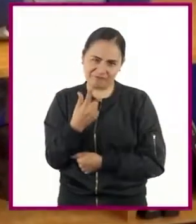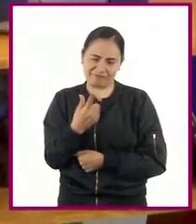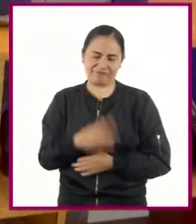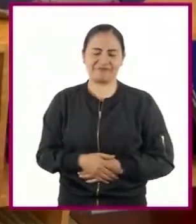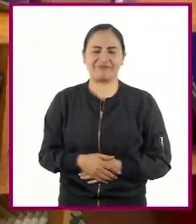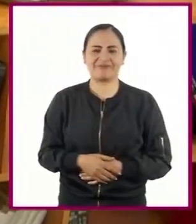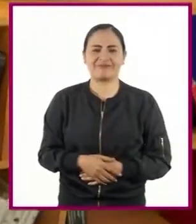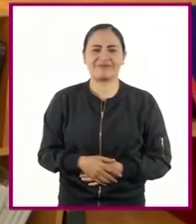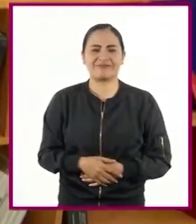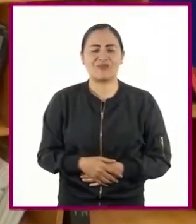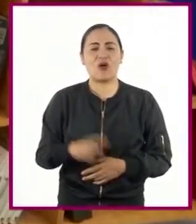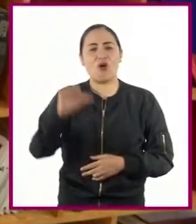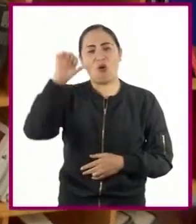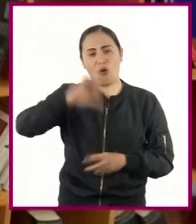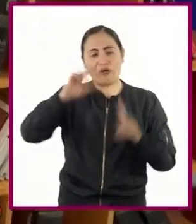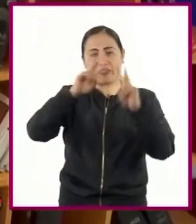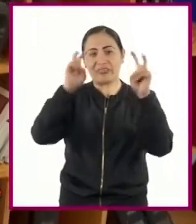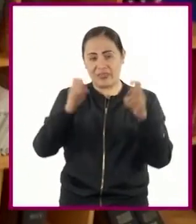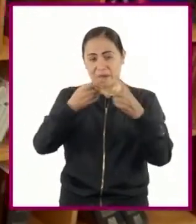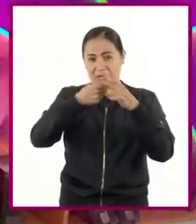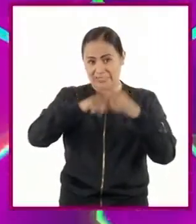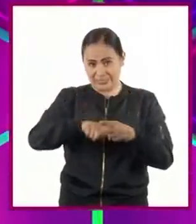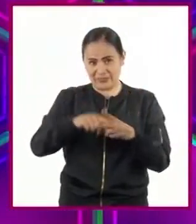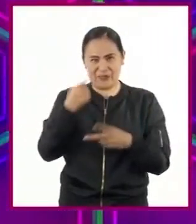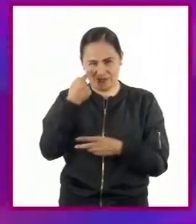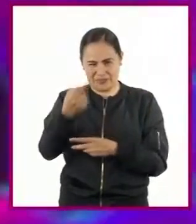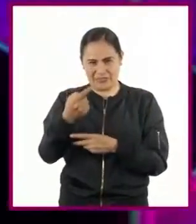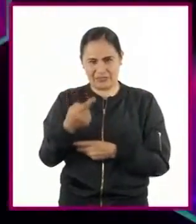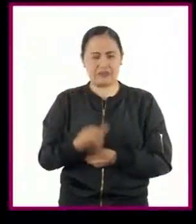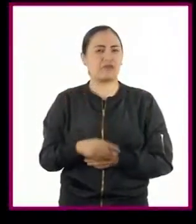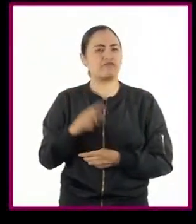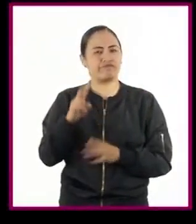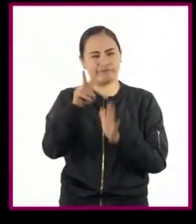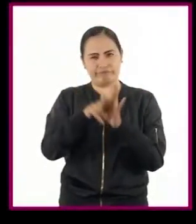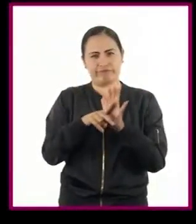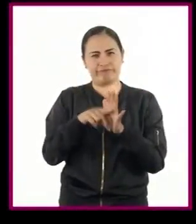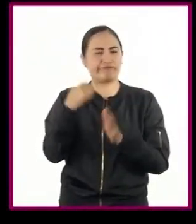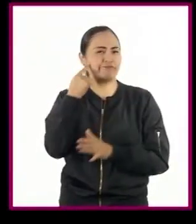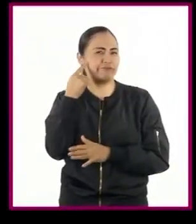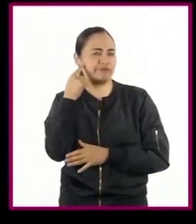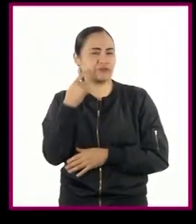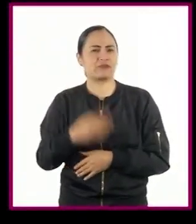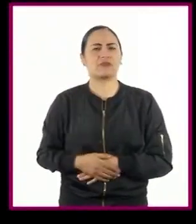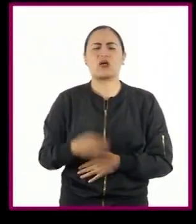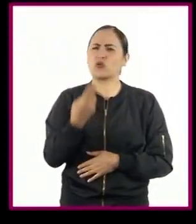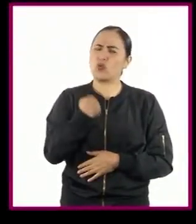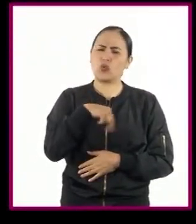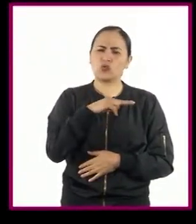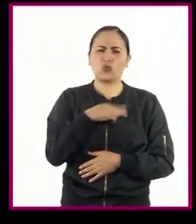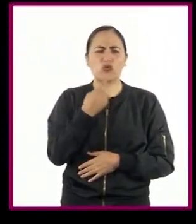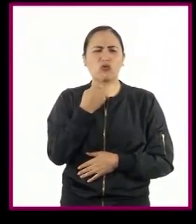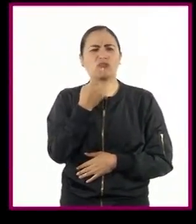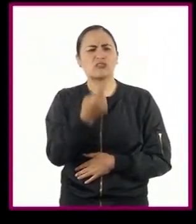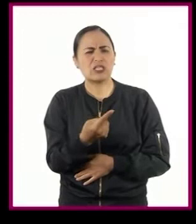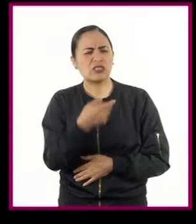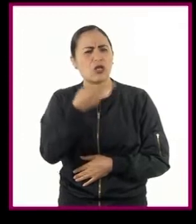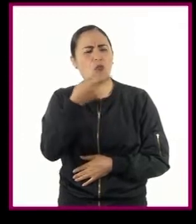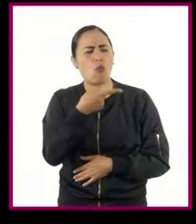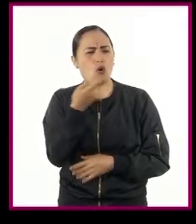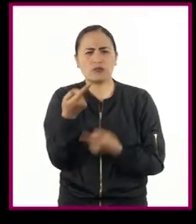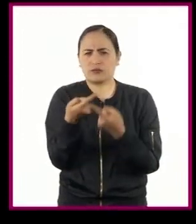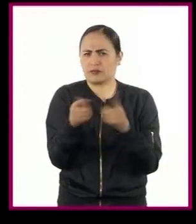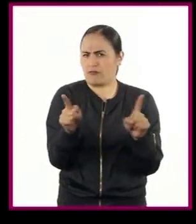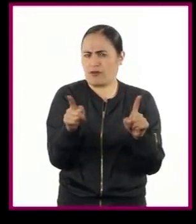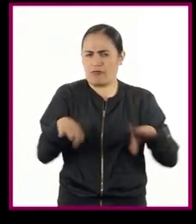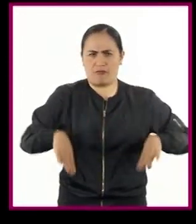con el tema, les comparto el siguiente audio. Cada uno lo decimos de manera diferente, y eso es lo rico.